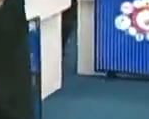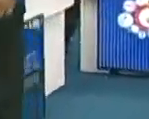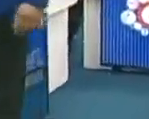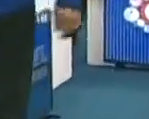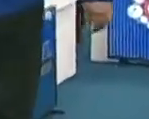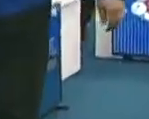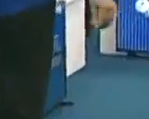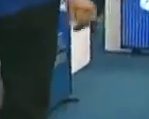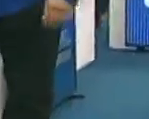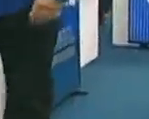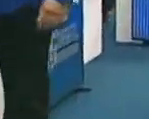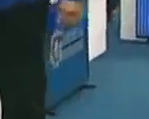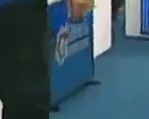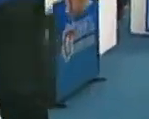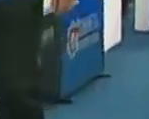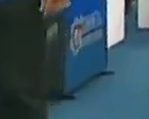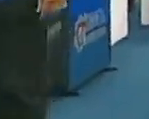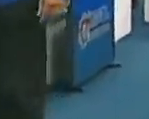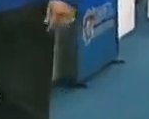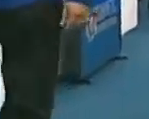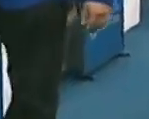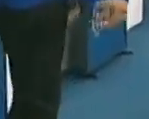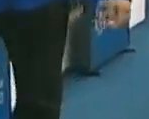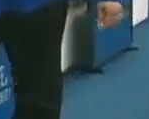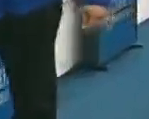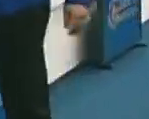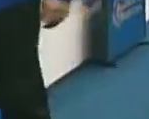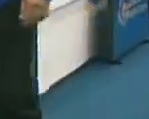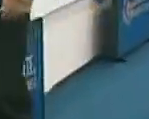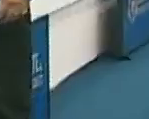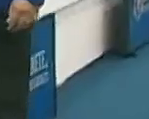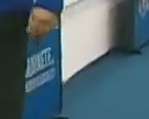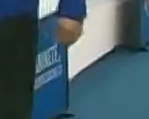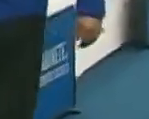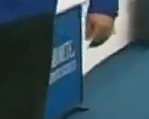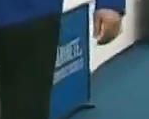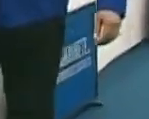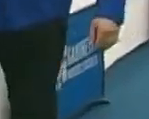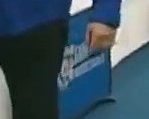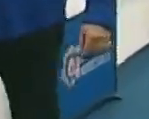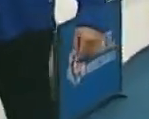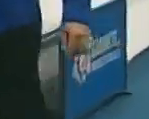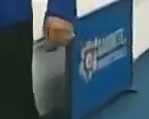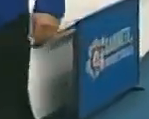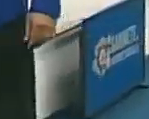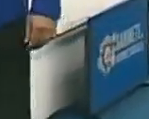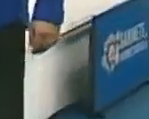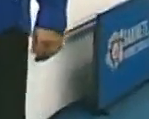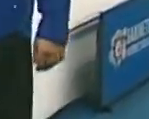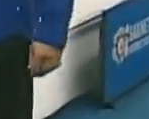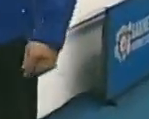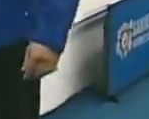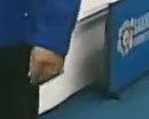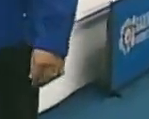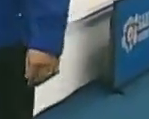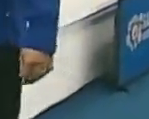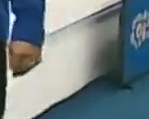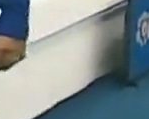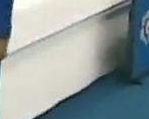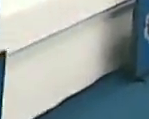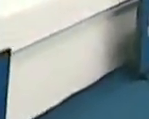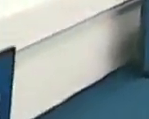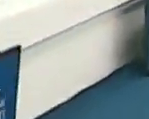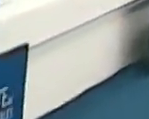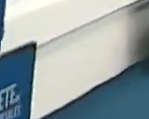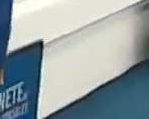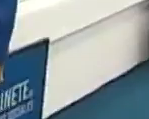de Venezuela, Nicolás Maduro, saludando a todos los integrantes del Gabinete de Misiones Sociales, una política que abraza al